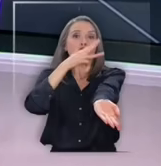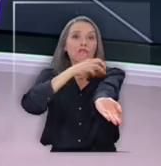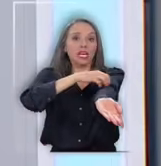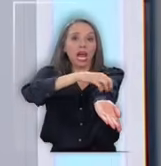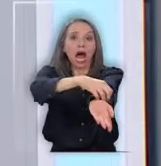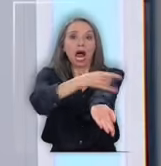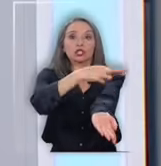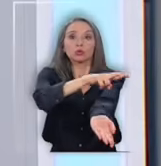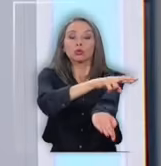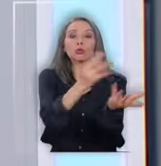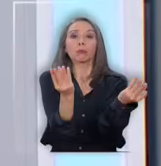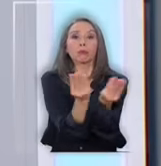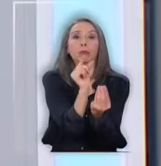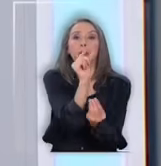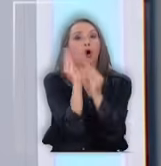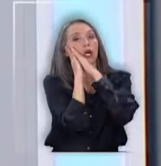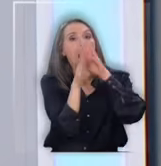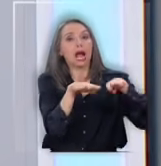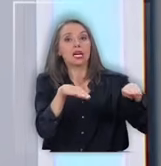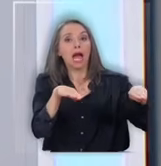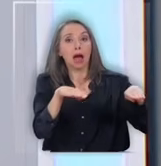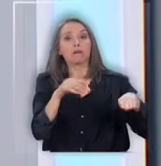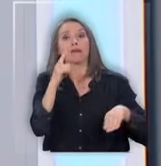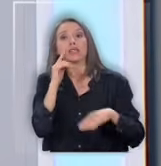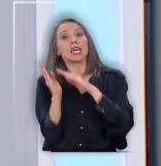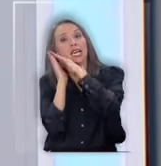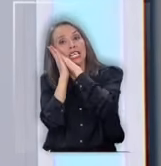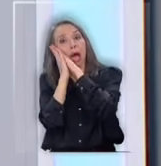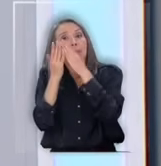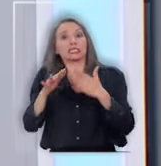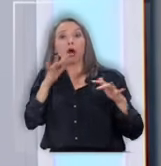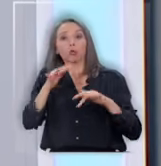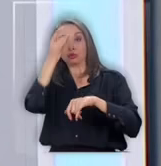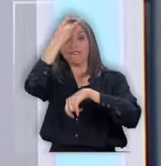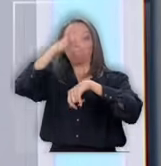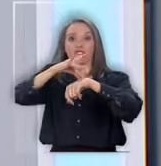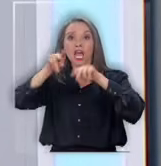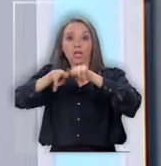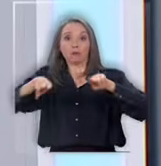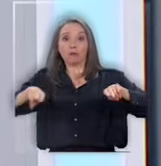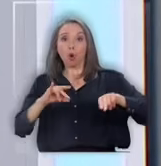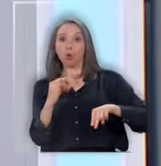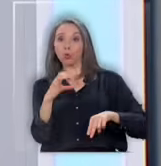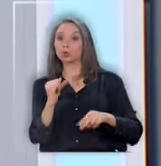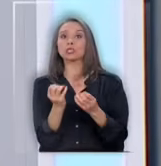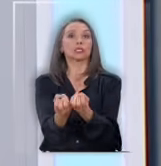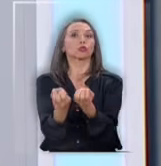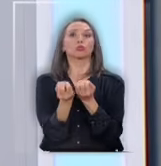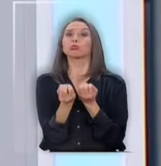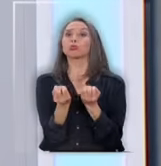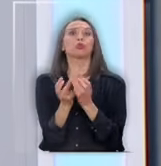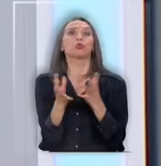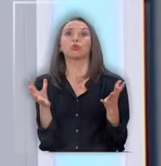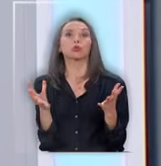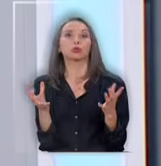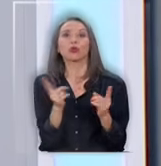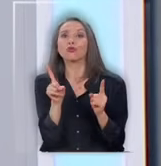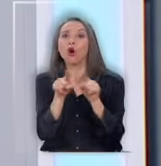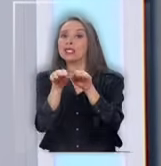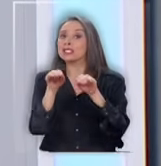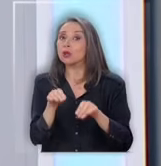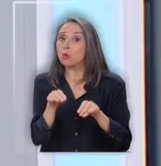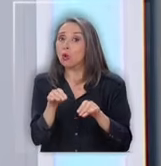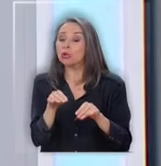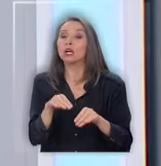entonces la cantidad de camas que éste ocupaba es una cantidad gigantesca de camas y hay que poner énfasis en esto que no es lo mismo